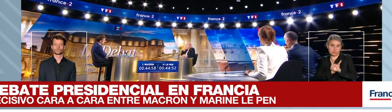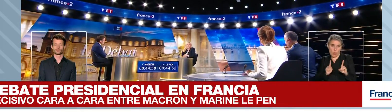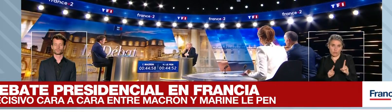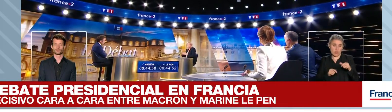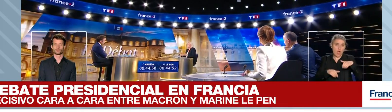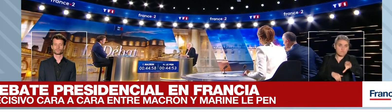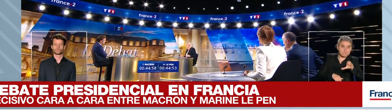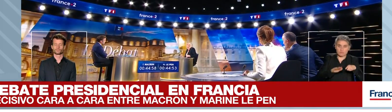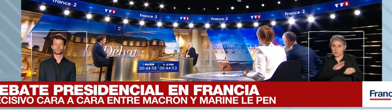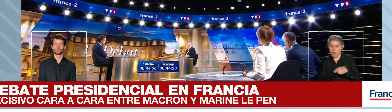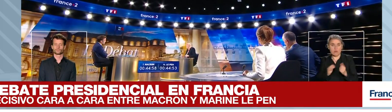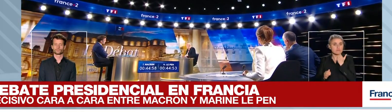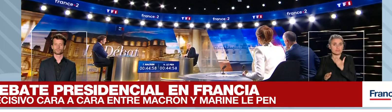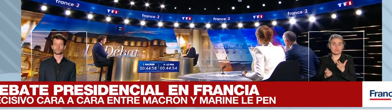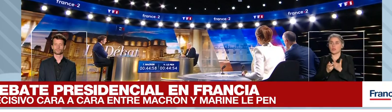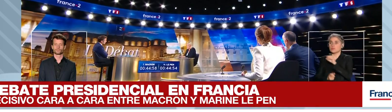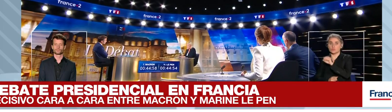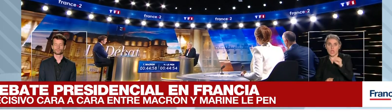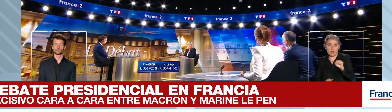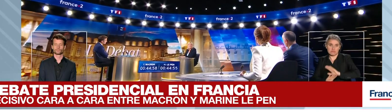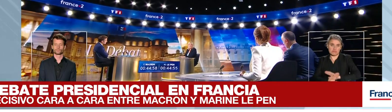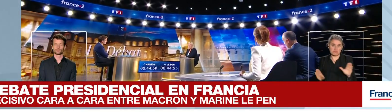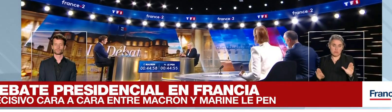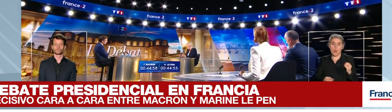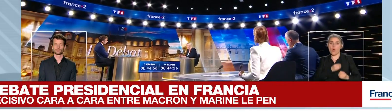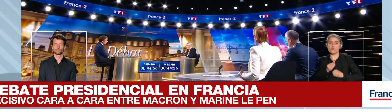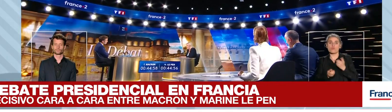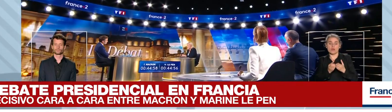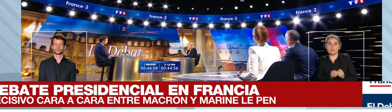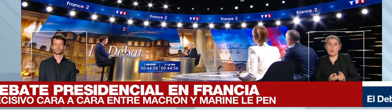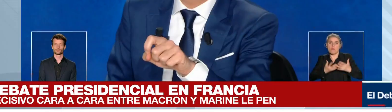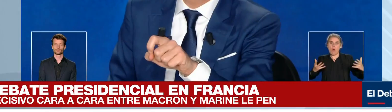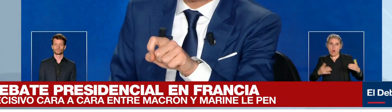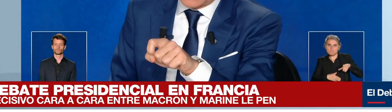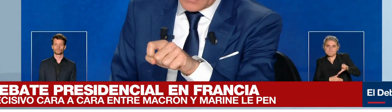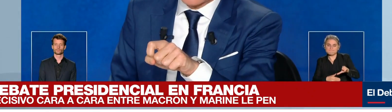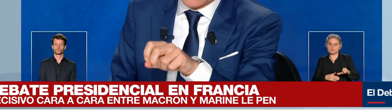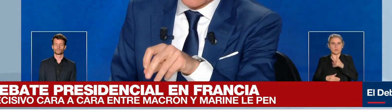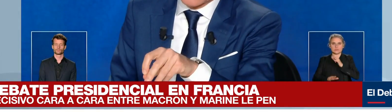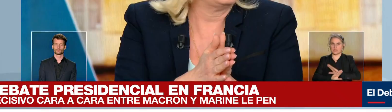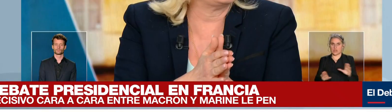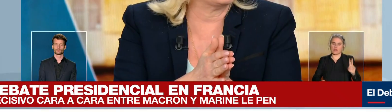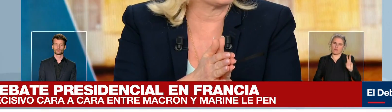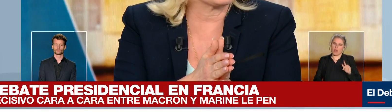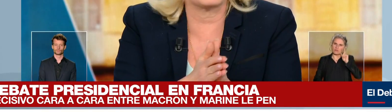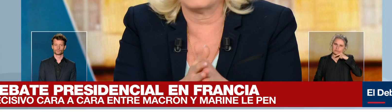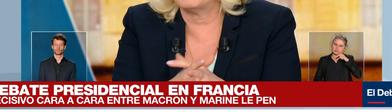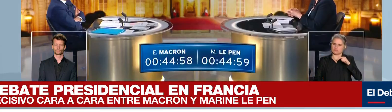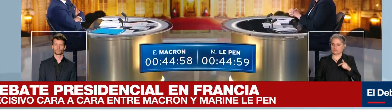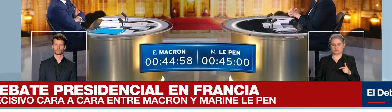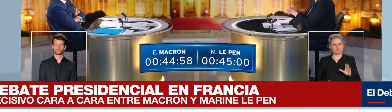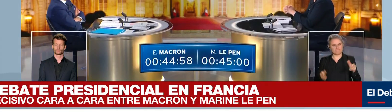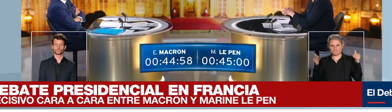esto tampoco se puede financiar nada, ni nuestro sistema de protección social, ni los desarrollos necesarios. Pienso que hay que hacer un